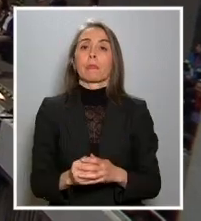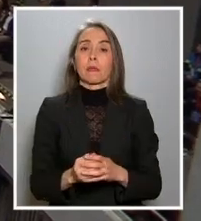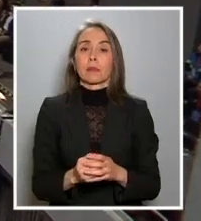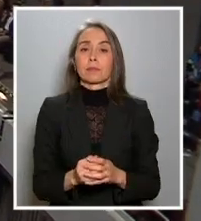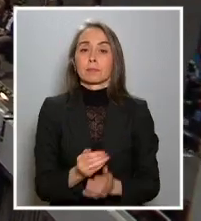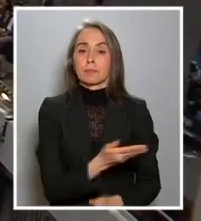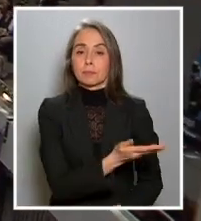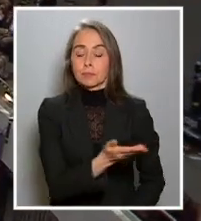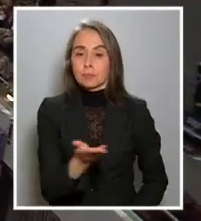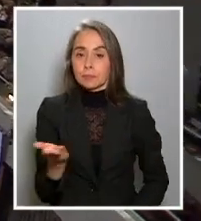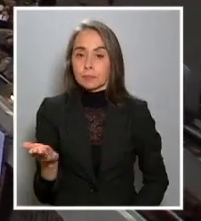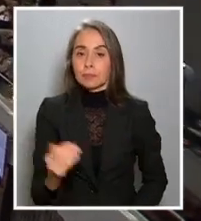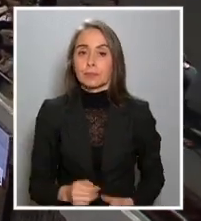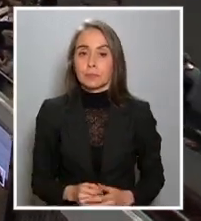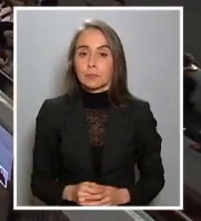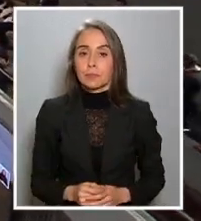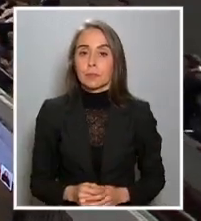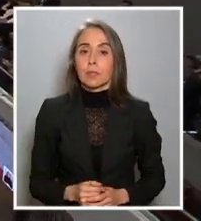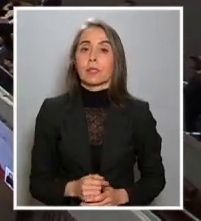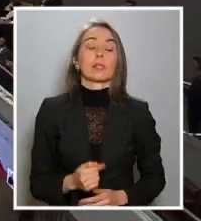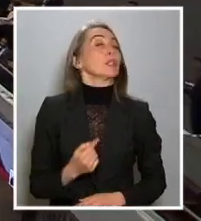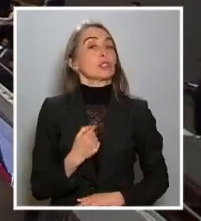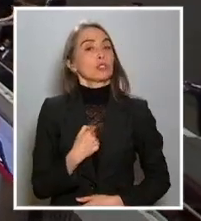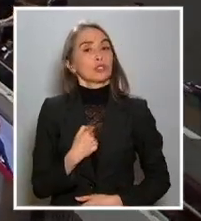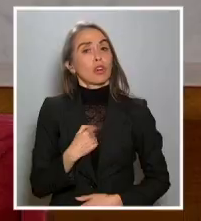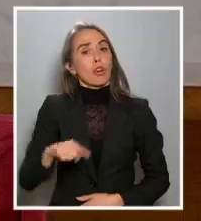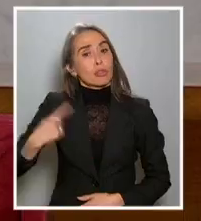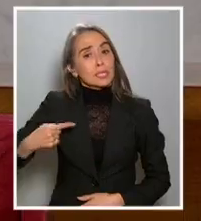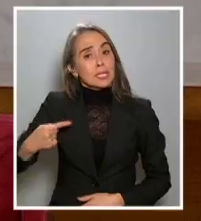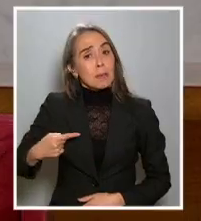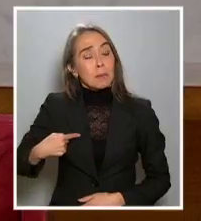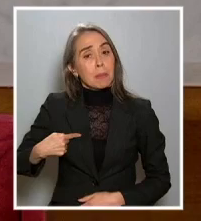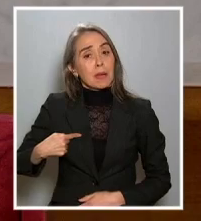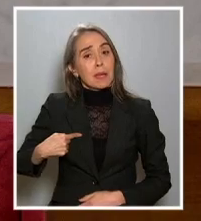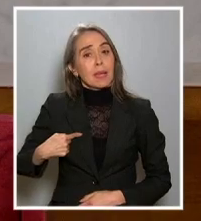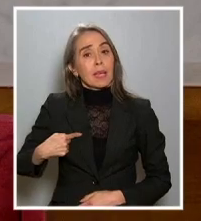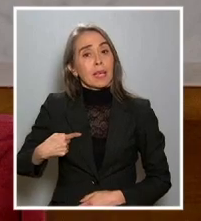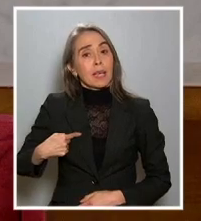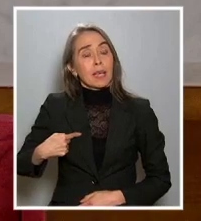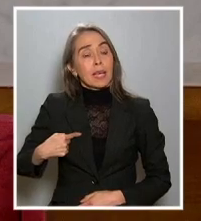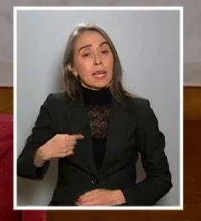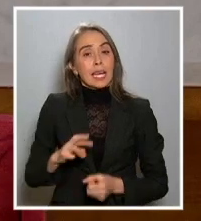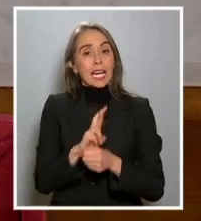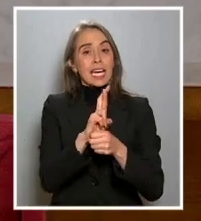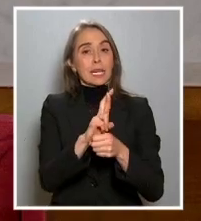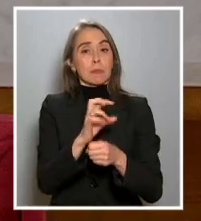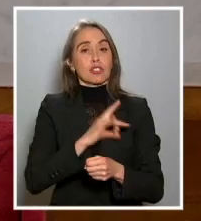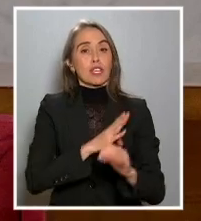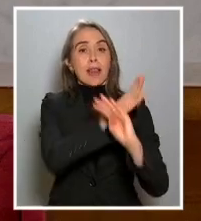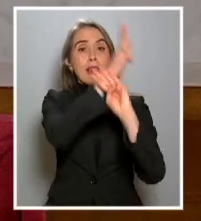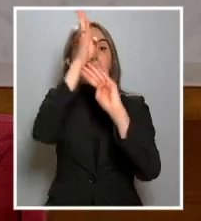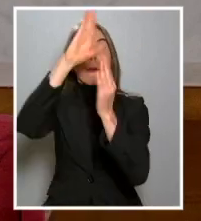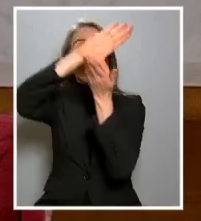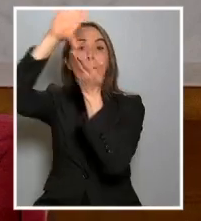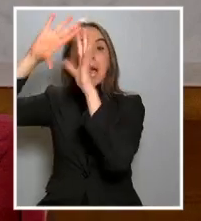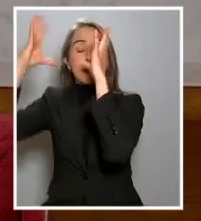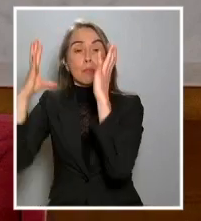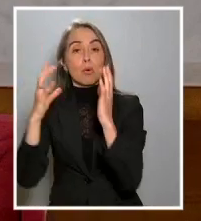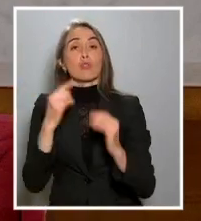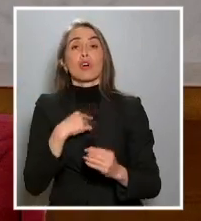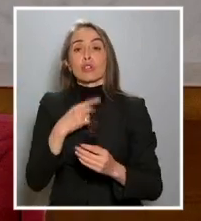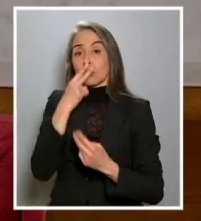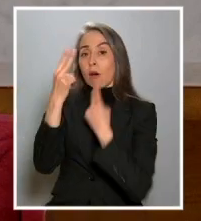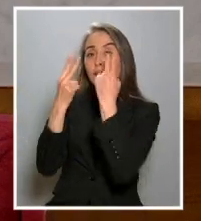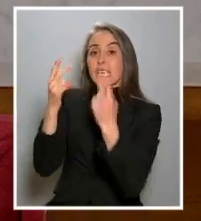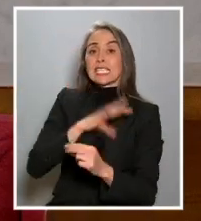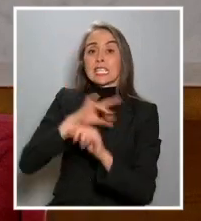Estimados, me toca verlo cada vez que represento a Chile en el extranjero.